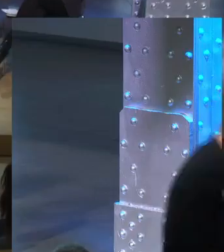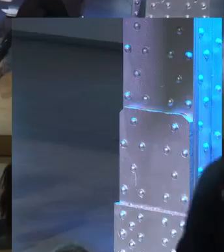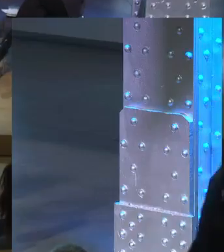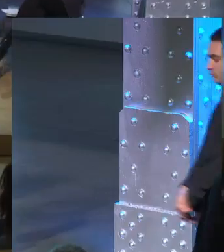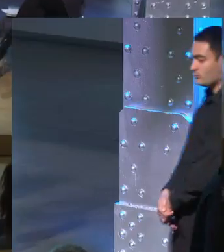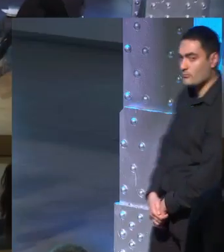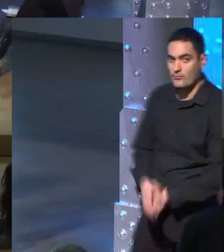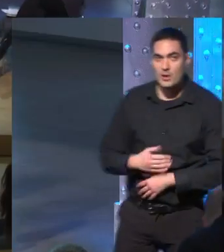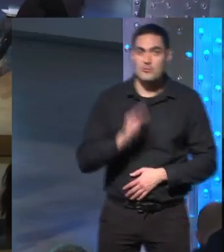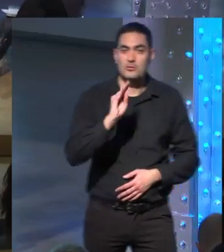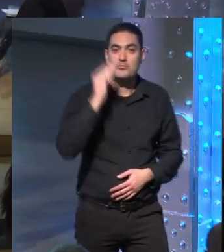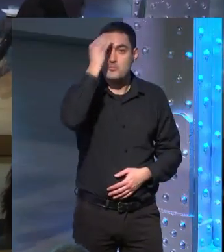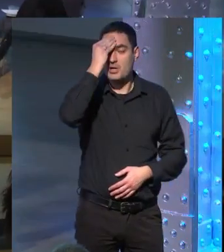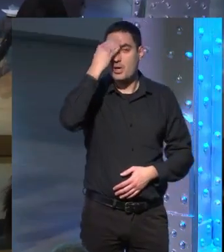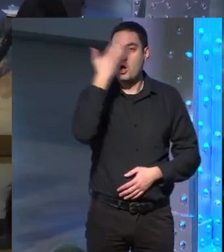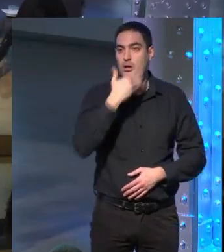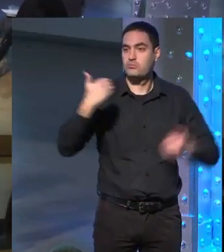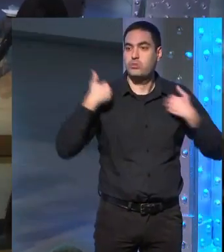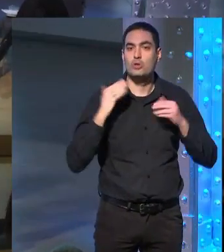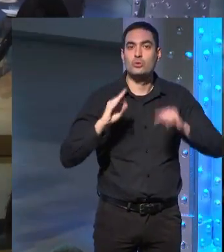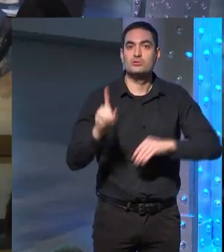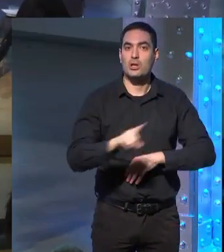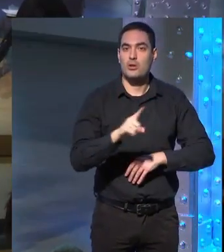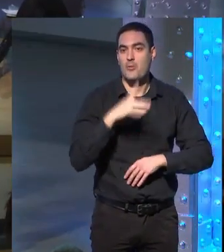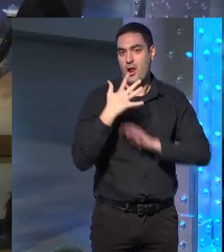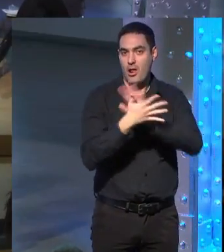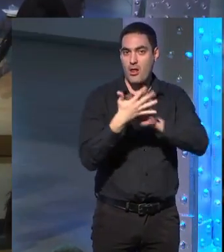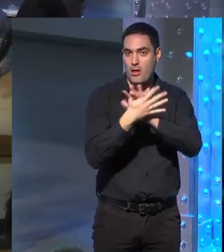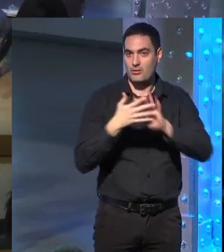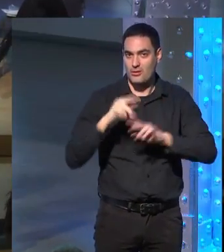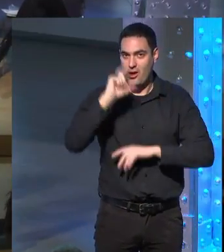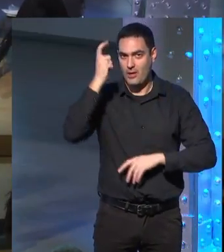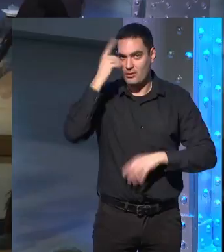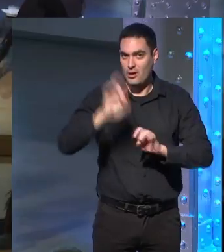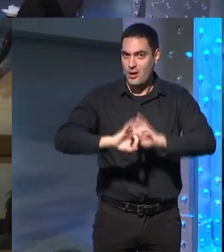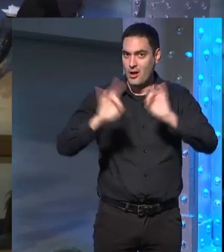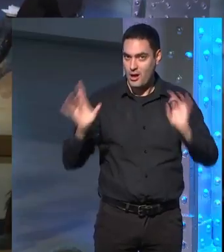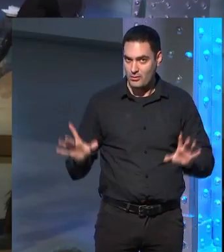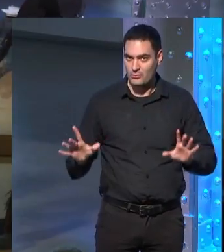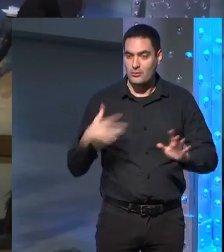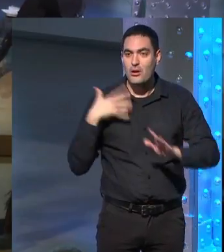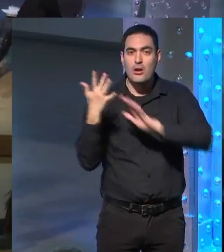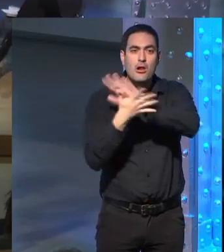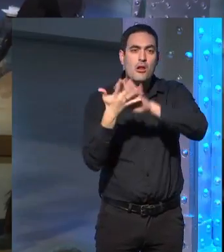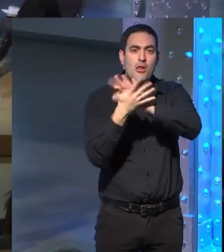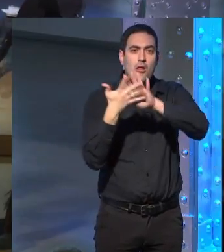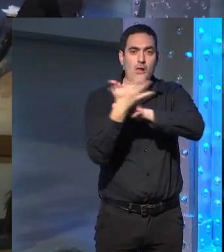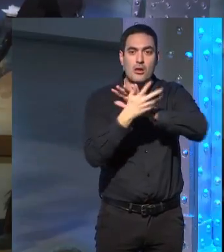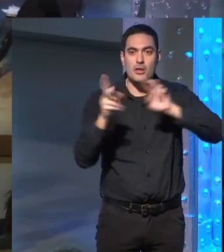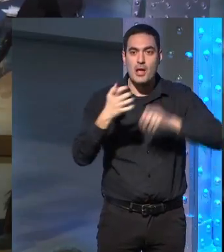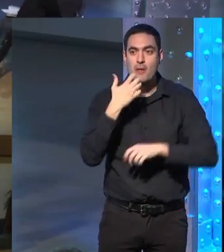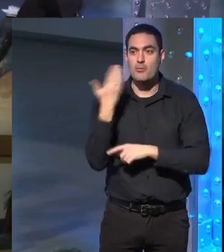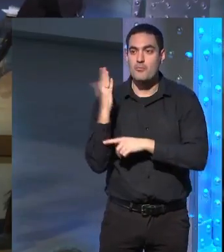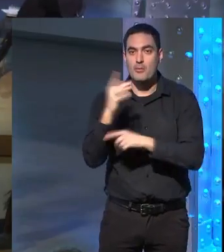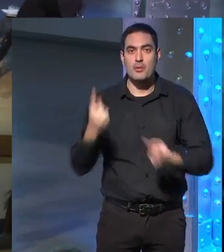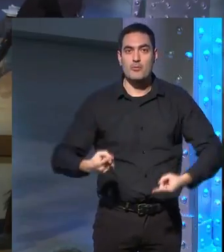también es responsabilidad de la escuela, hablando en términos muy arcaicos esto de escuela, pero Sí. claro, hablamos de que el primer ejemplo es el